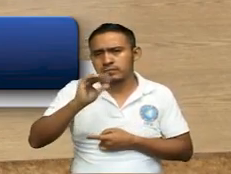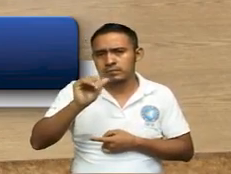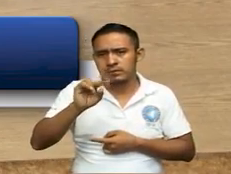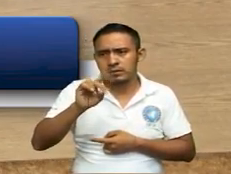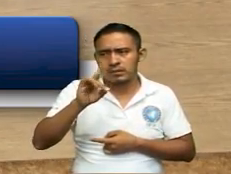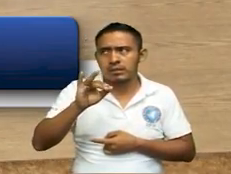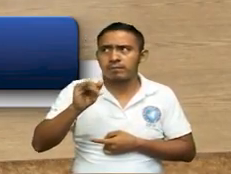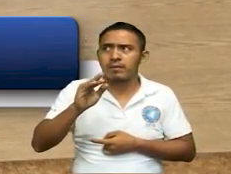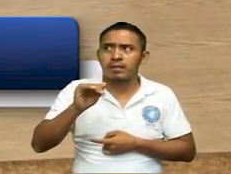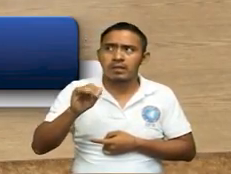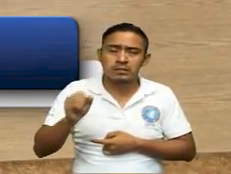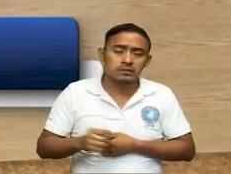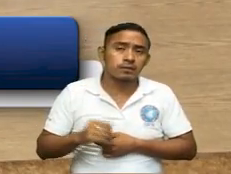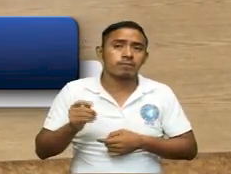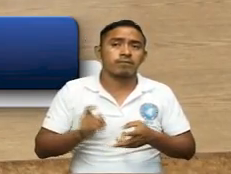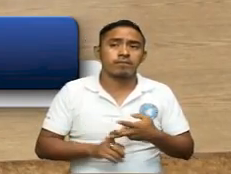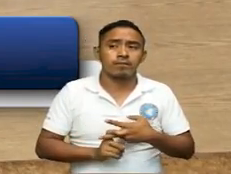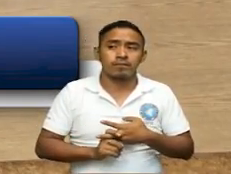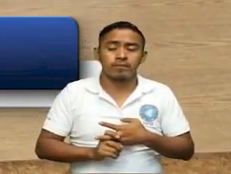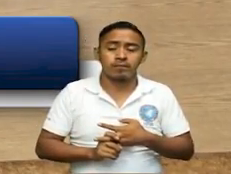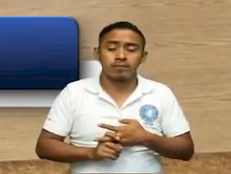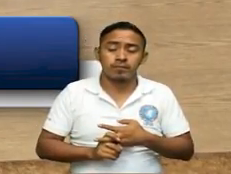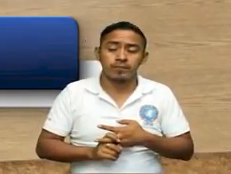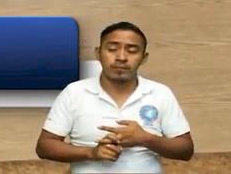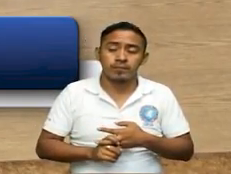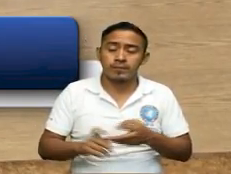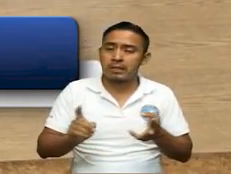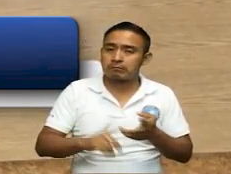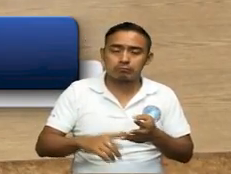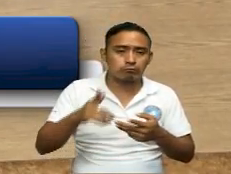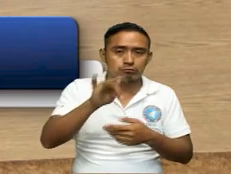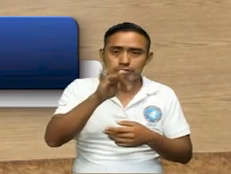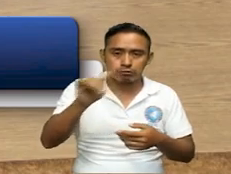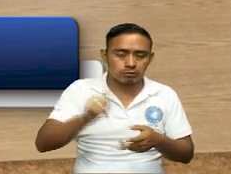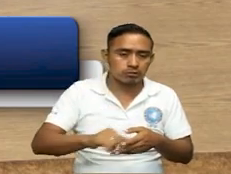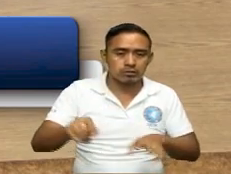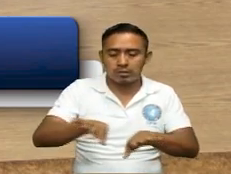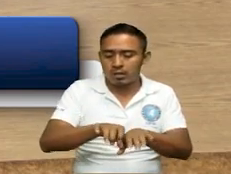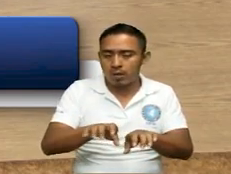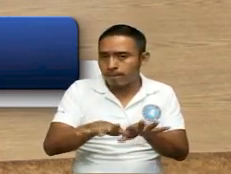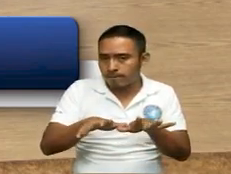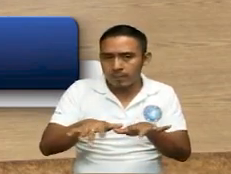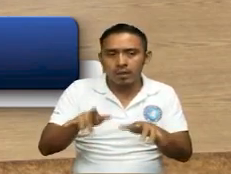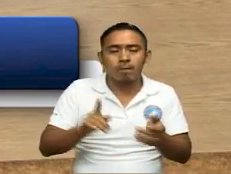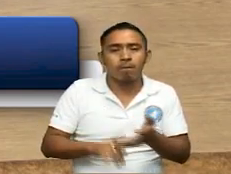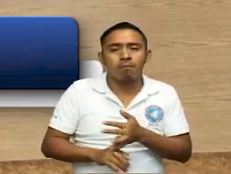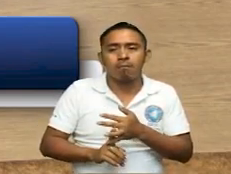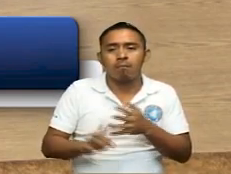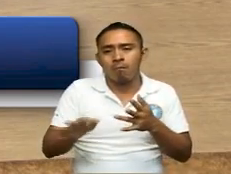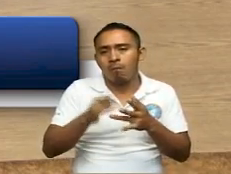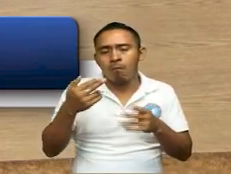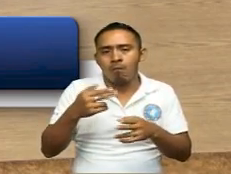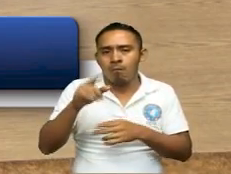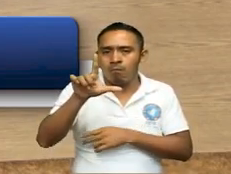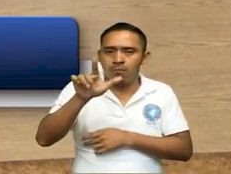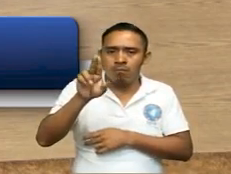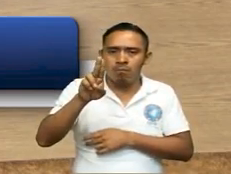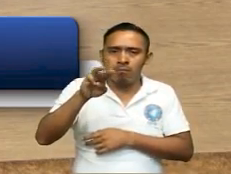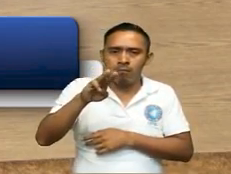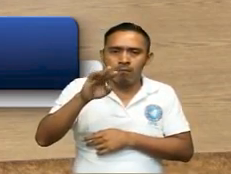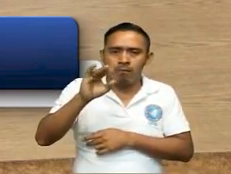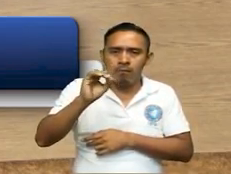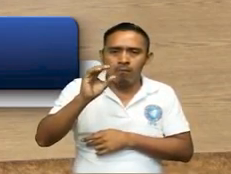candidiasis, tiña capiti, tiña de los hongos, la onicomicosis, que es un tema, la onicomicosis deberíamos de